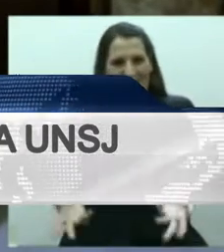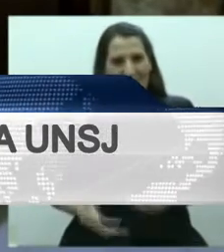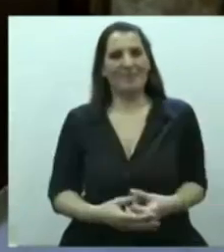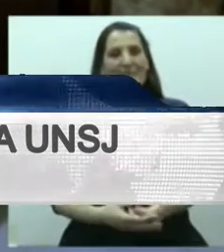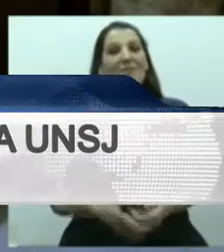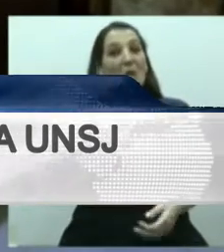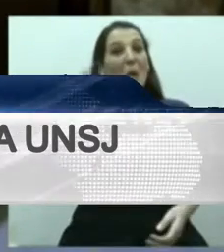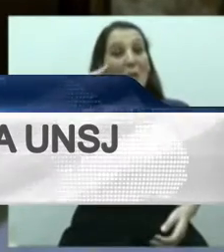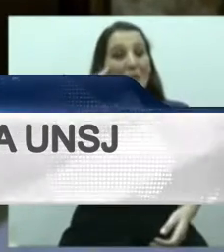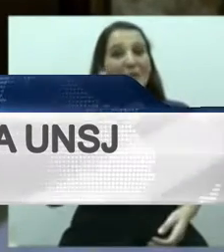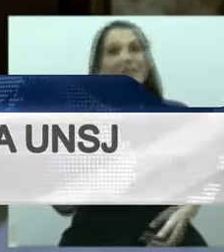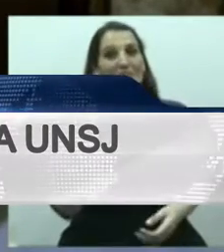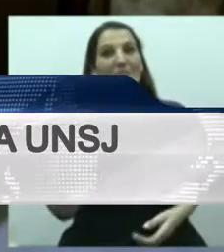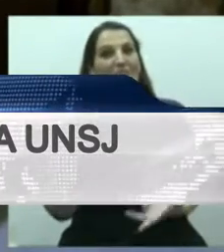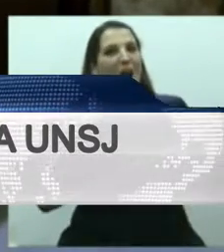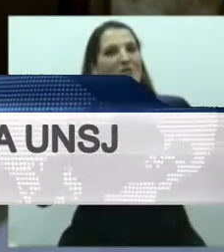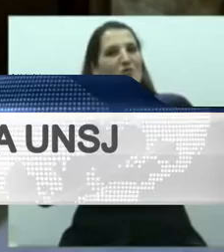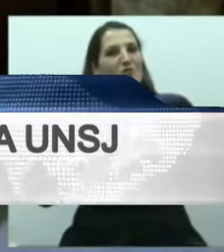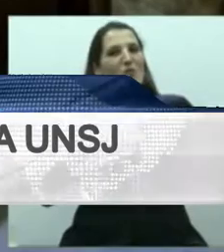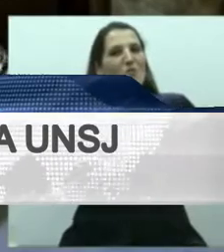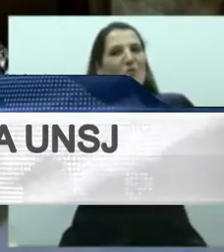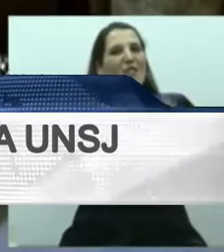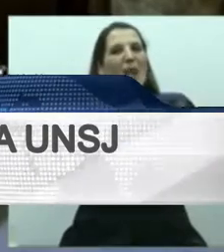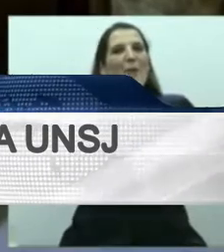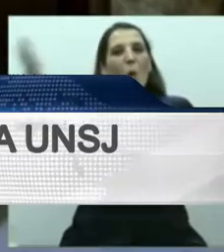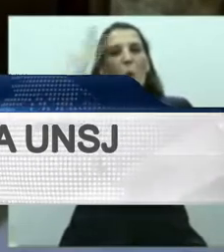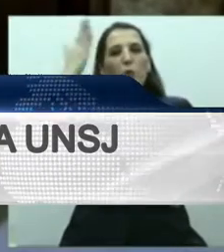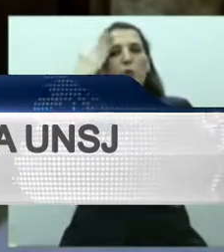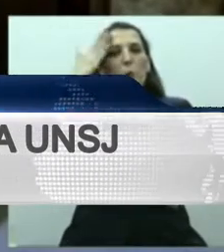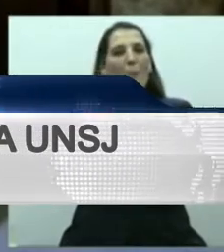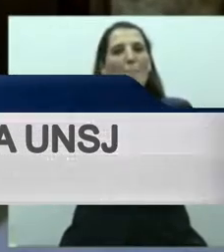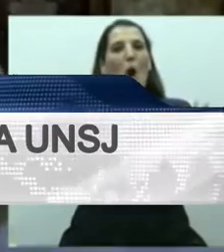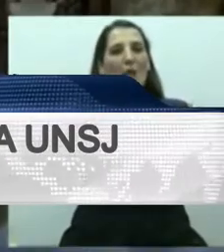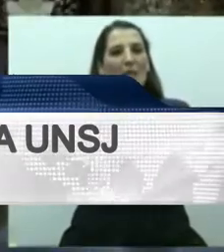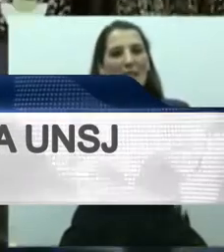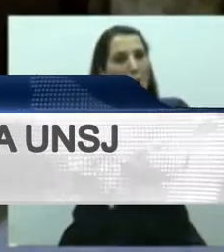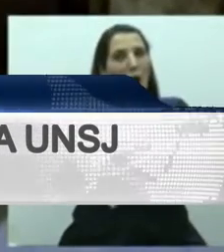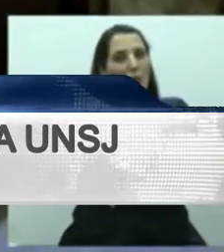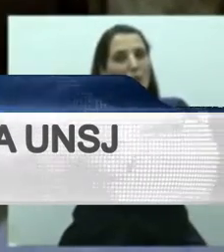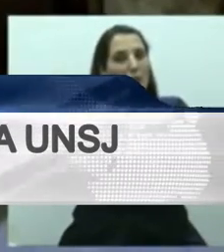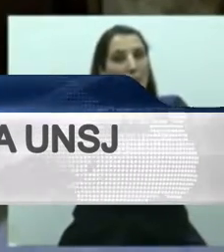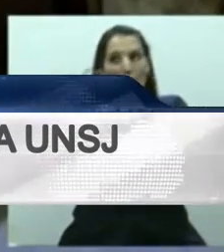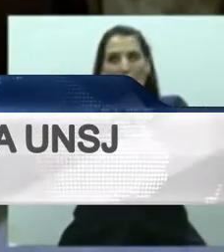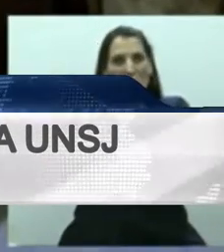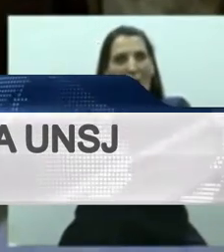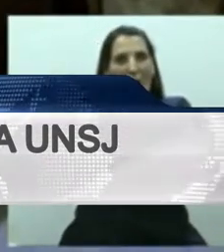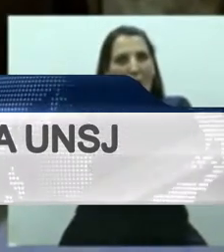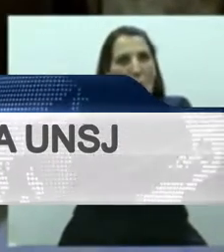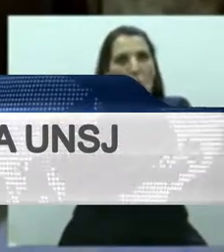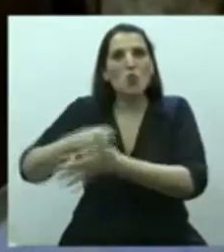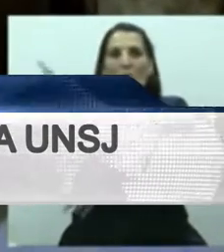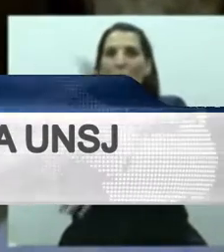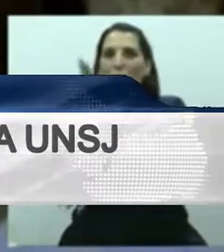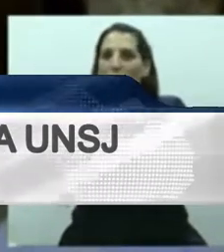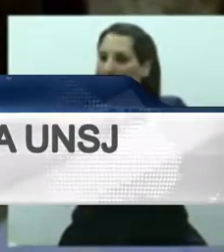que habíamos llegado a las elecciones y dentro en la justicia, algo que se podía arreglar dentro